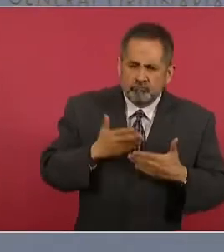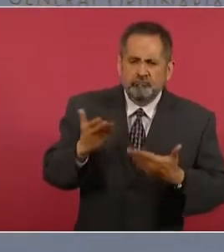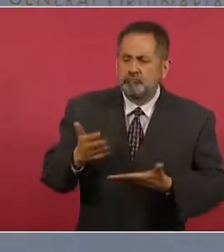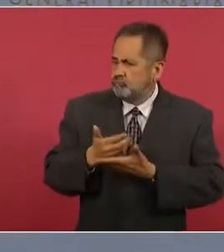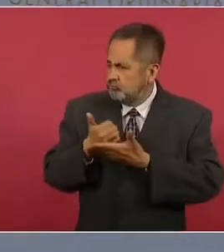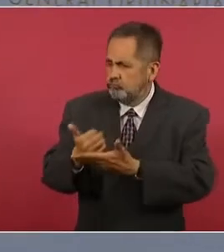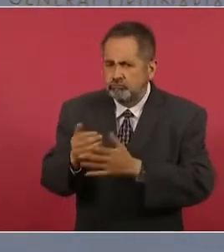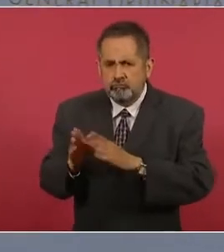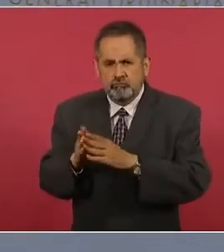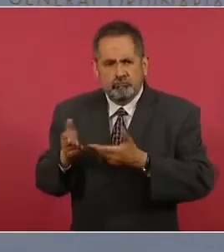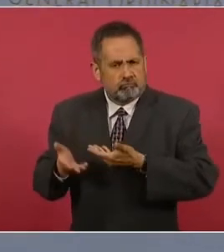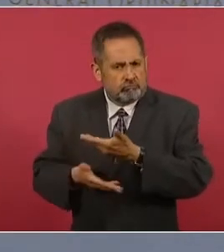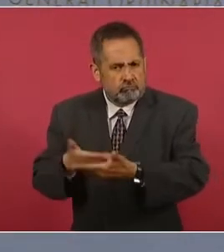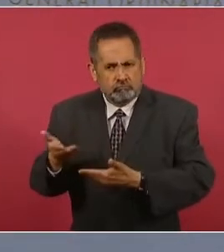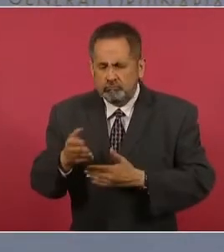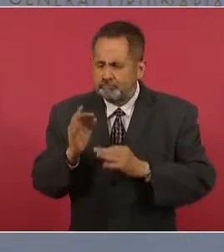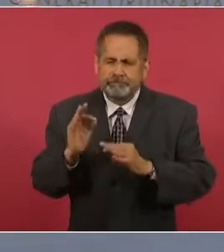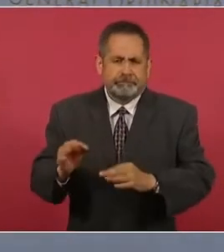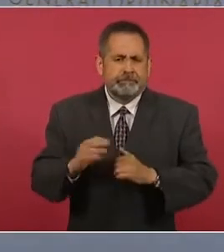ayudar.